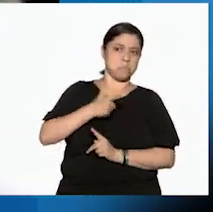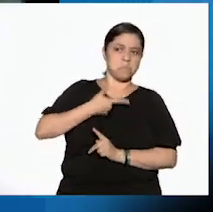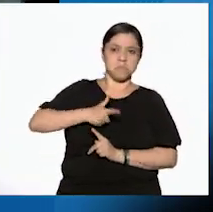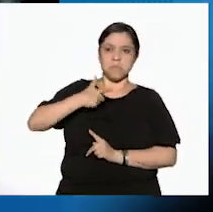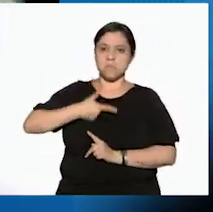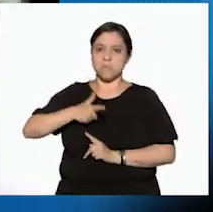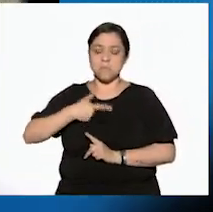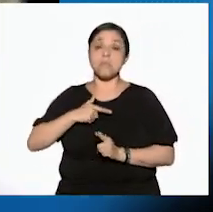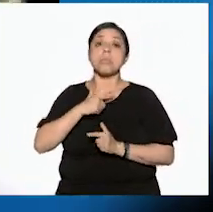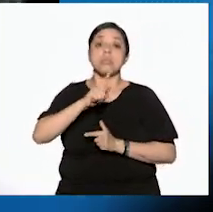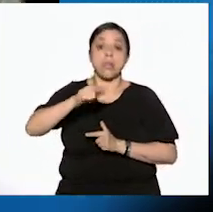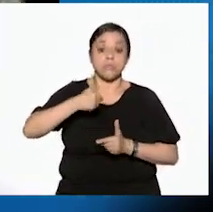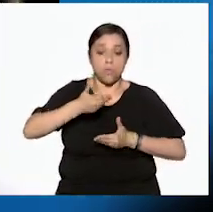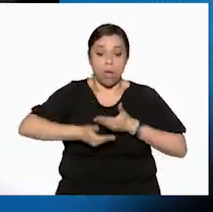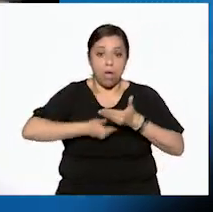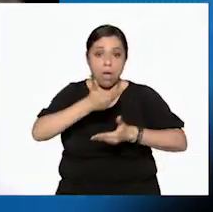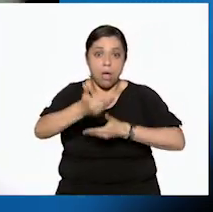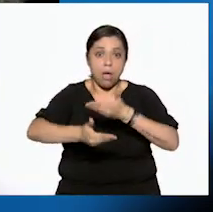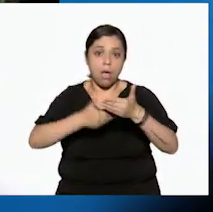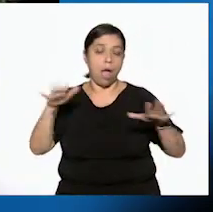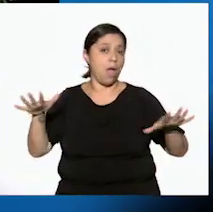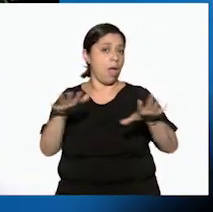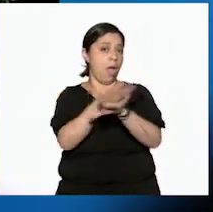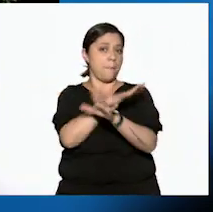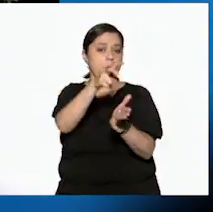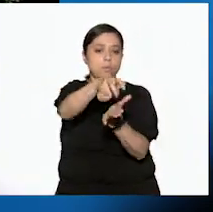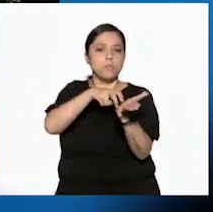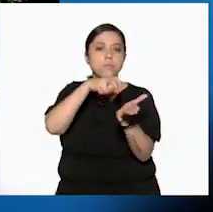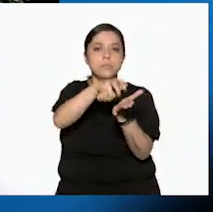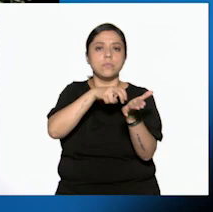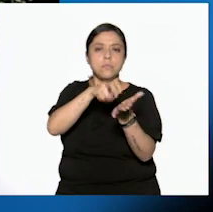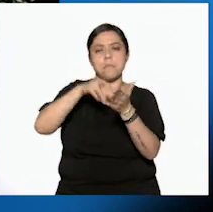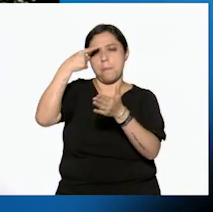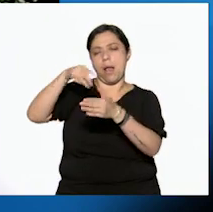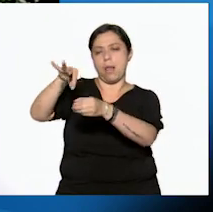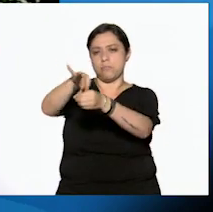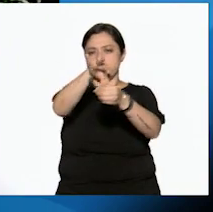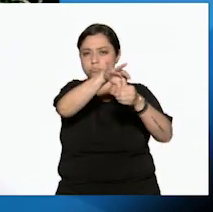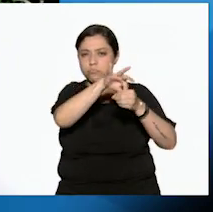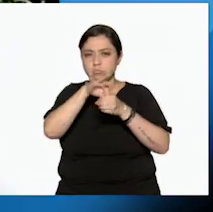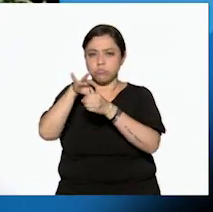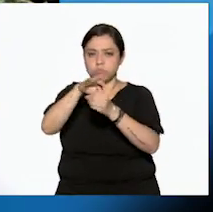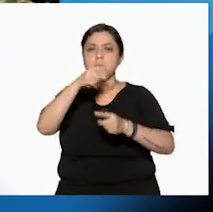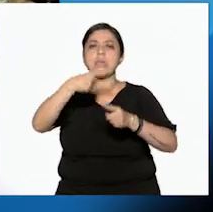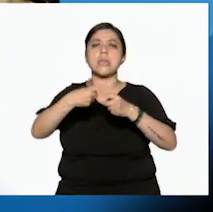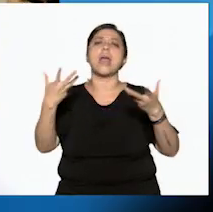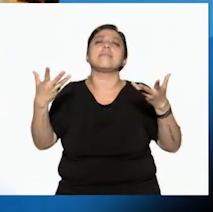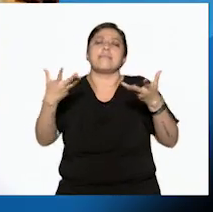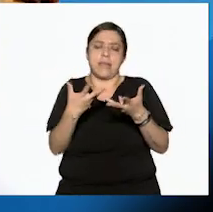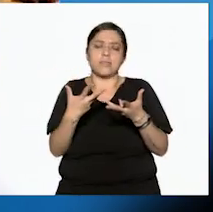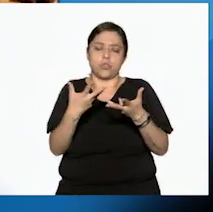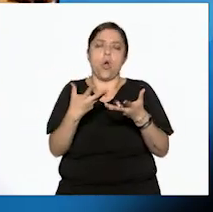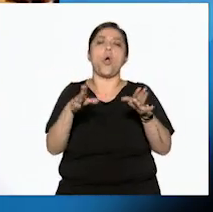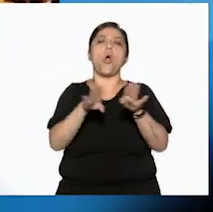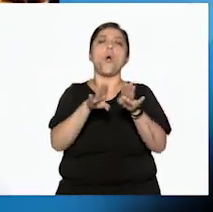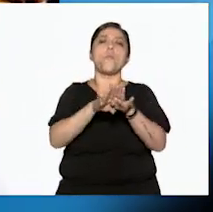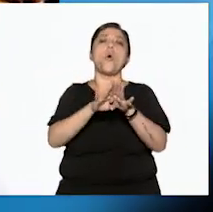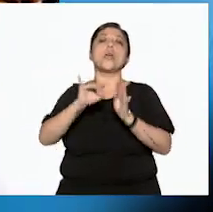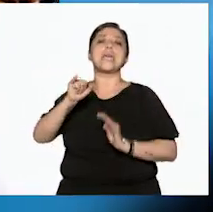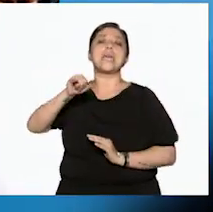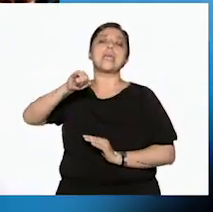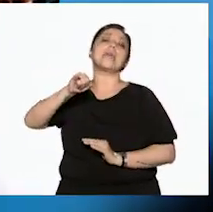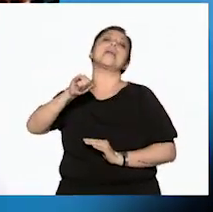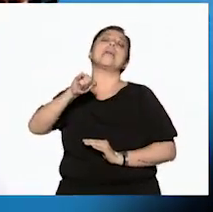poco tiempo se estableció una reforma electoral que puso en manos ciudadanas la organización de las elecciones al crearse el